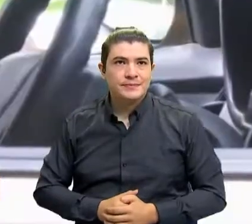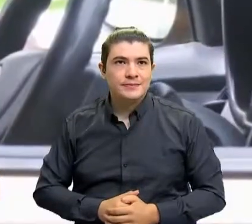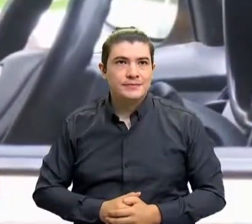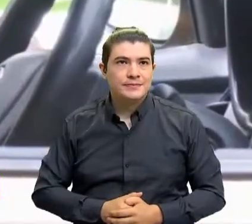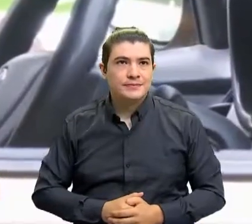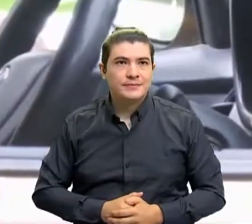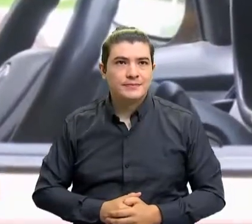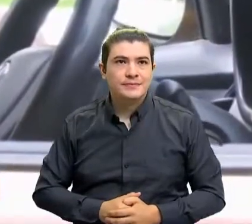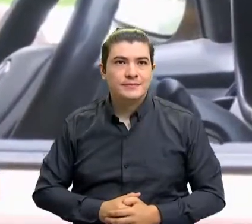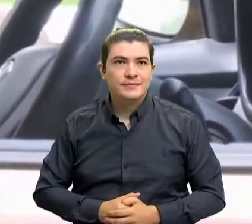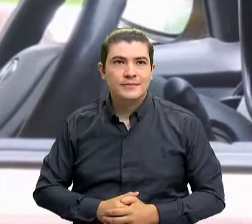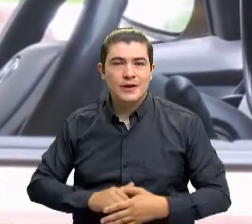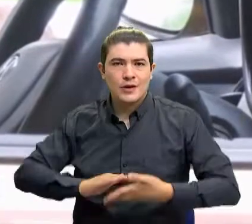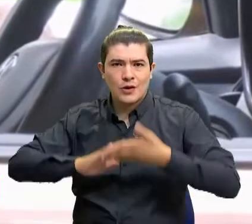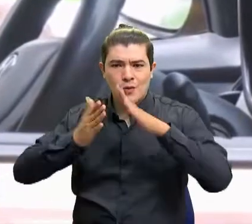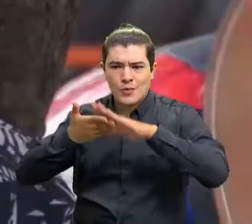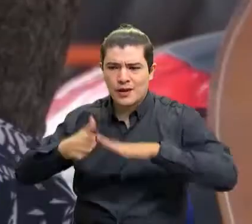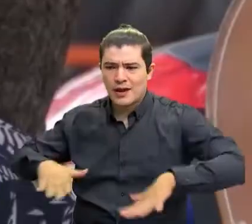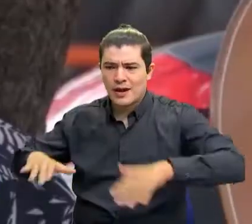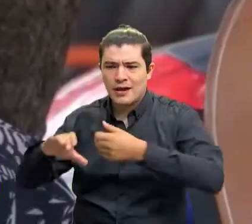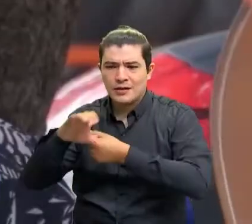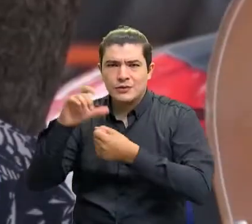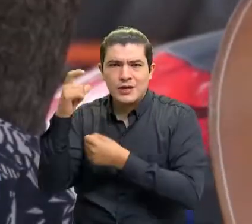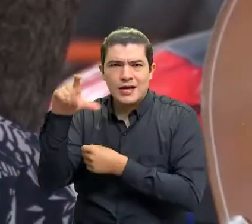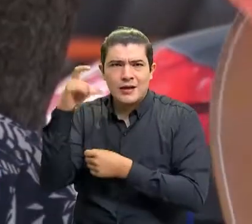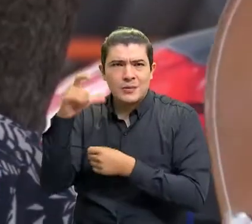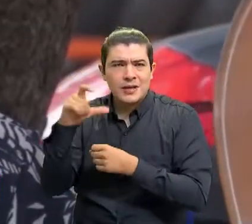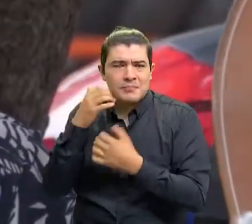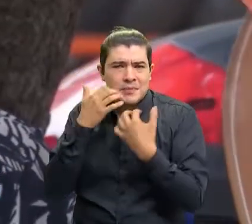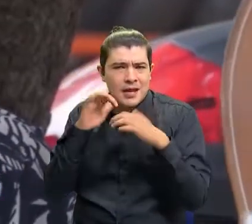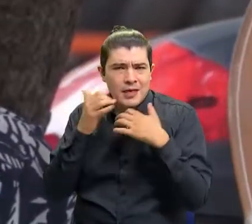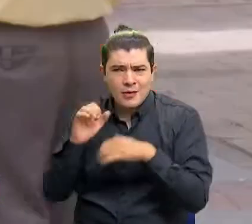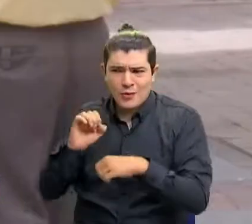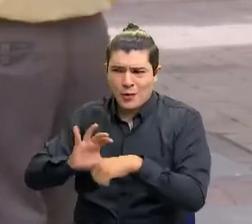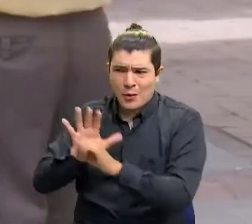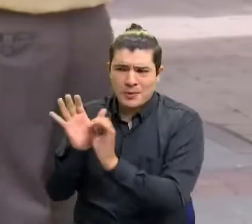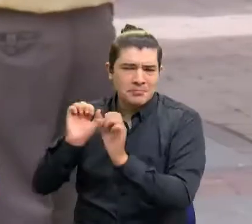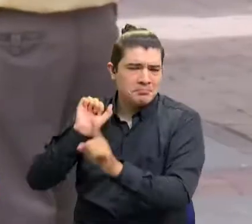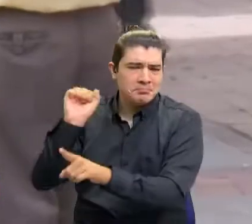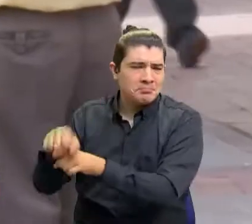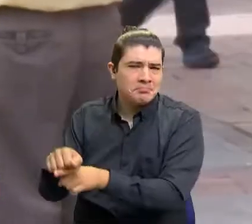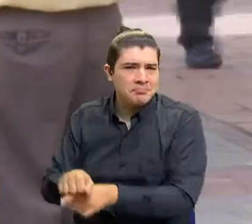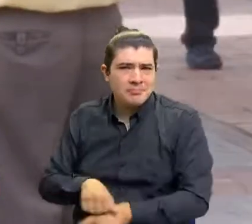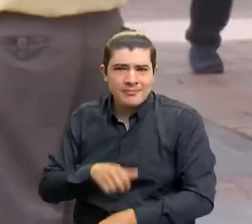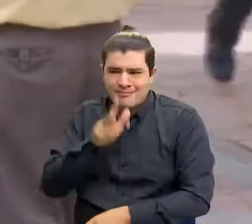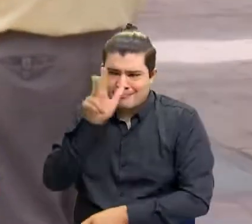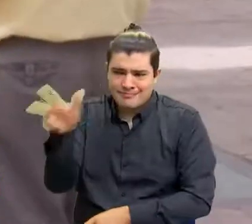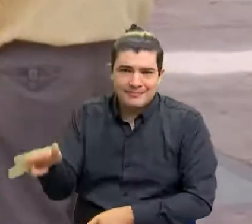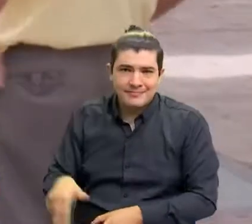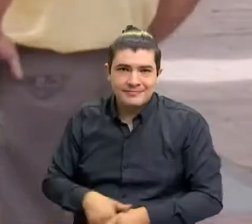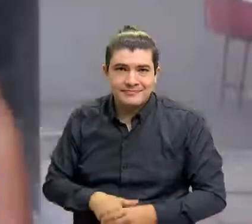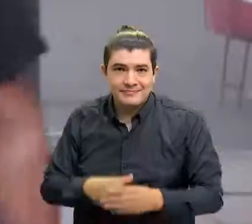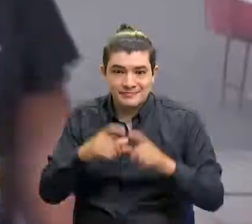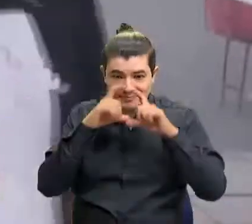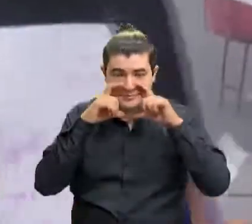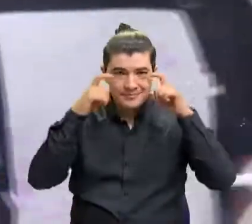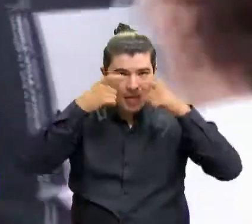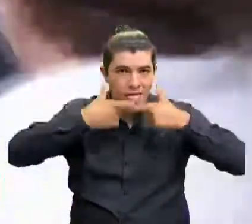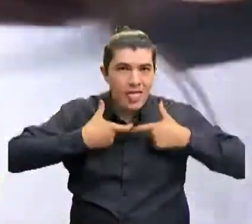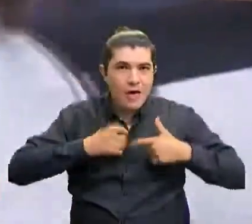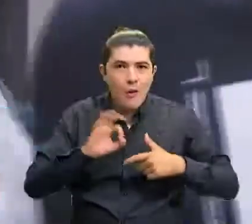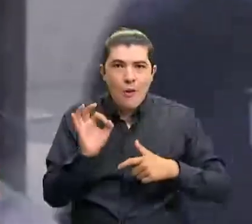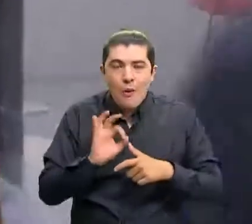algunos habitantes de cúcuta parecen haber perdido el miedo al cob y 19 el tapabocas o es utilizado de manera incorrecta o